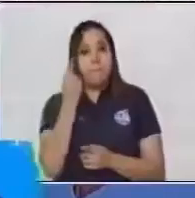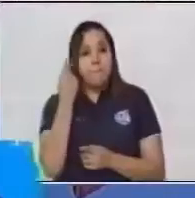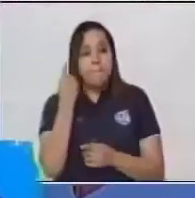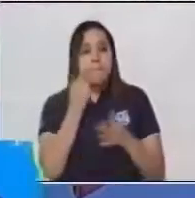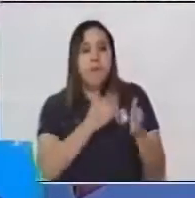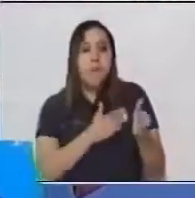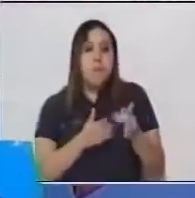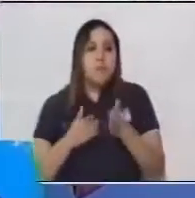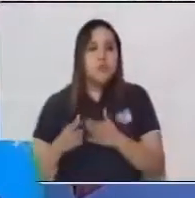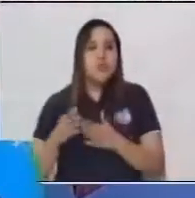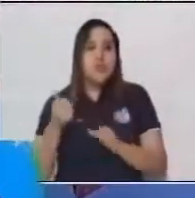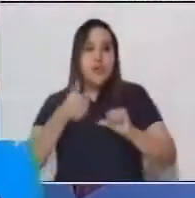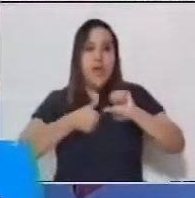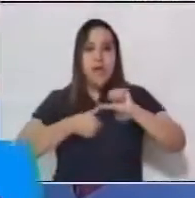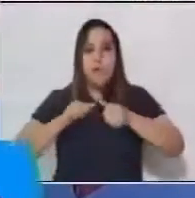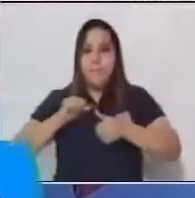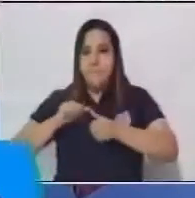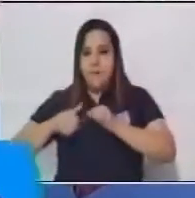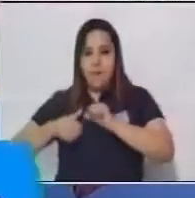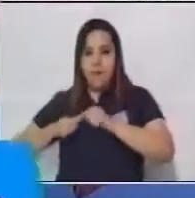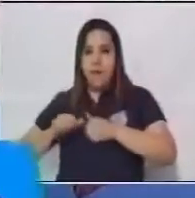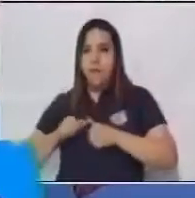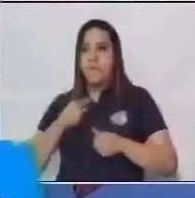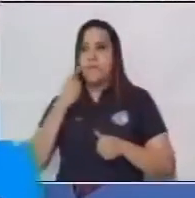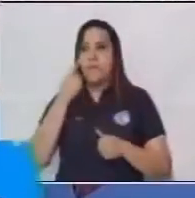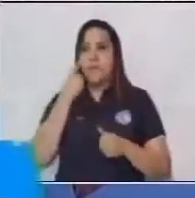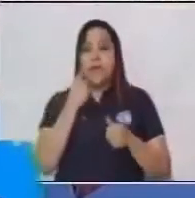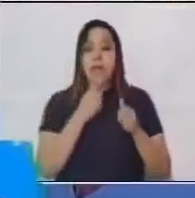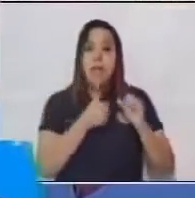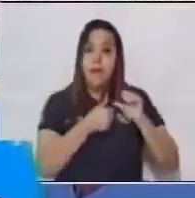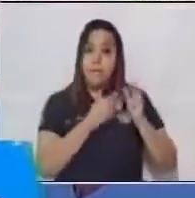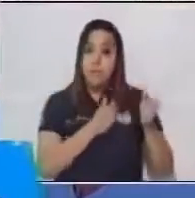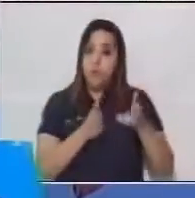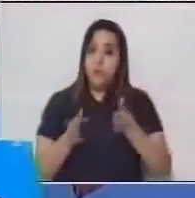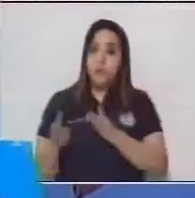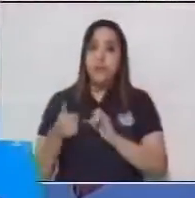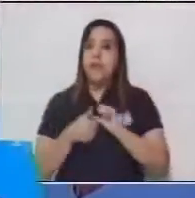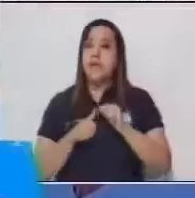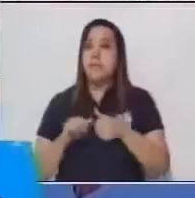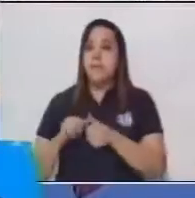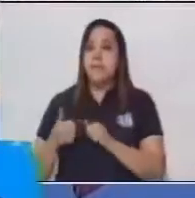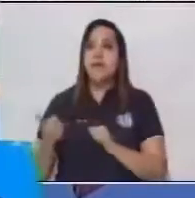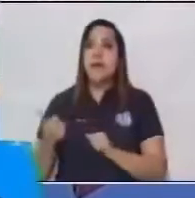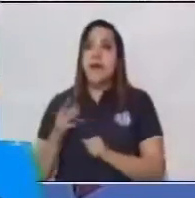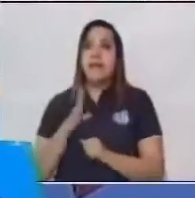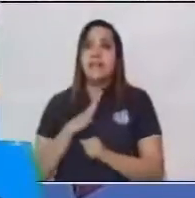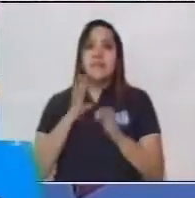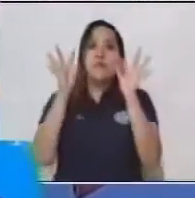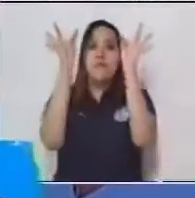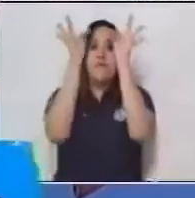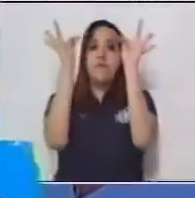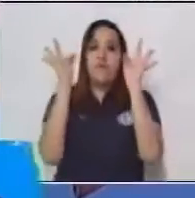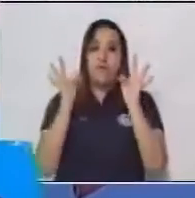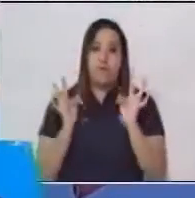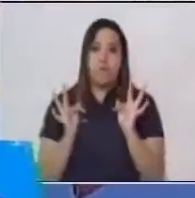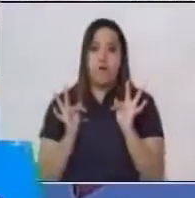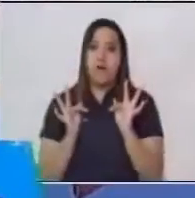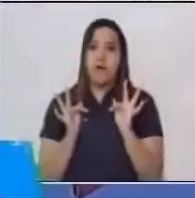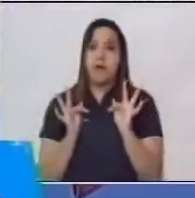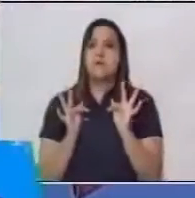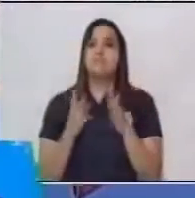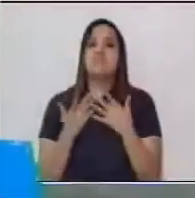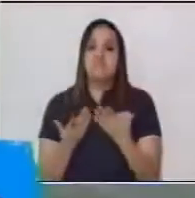progresión aritmética. La progresión aritmética tiene una fórmula. Nos